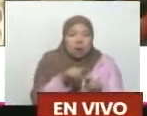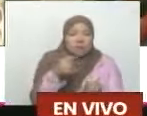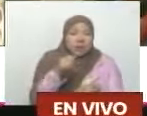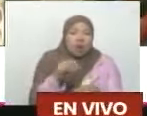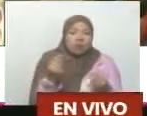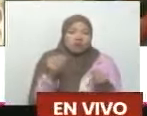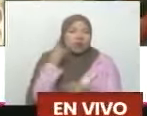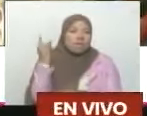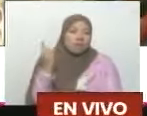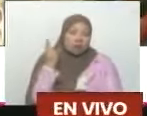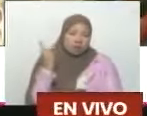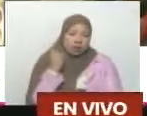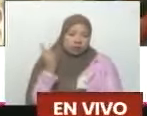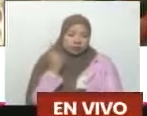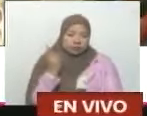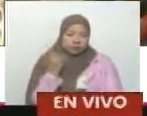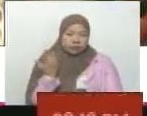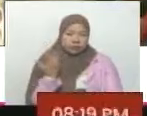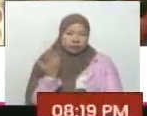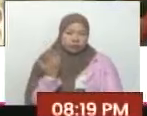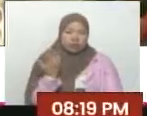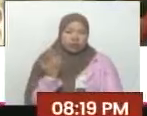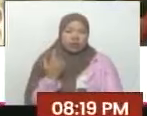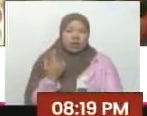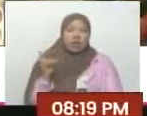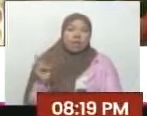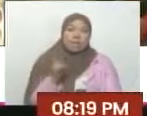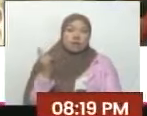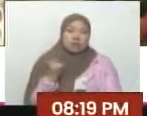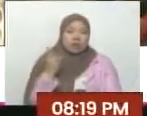Bolivia rompió el récord. Sí.